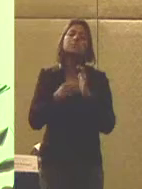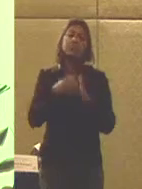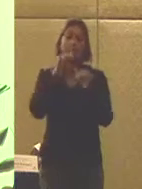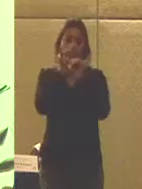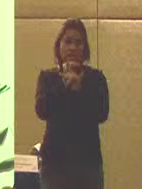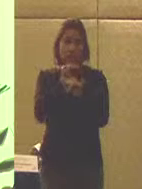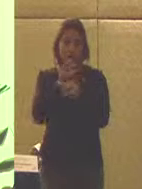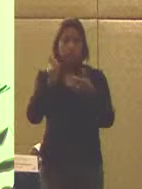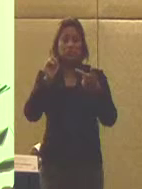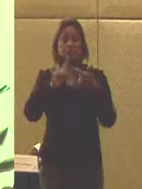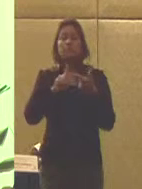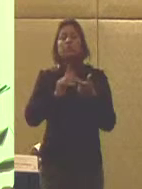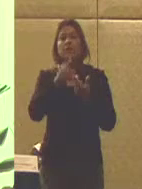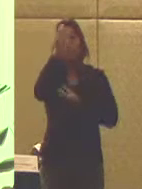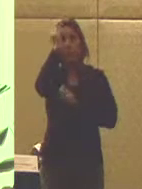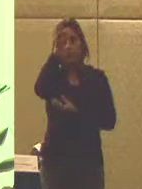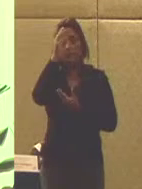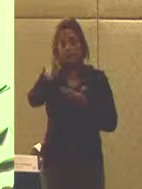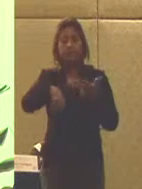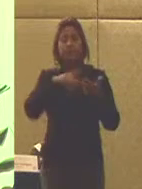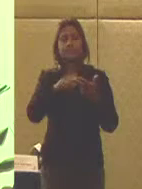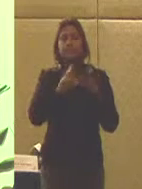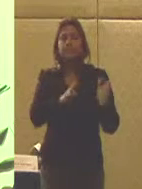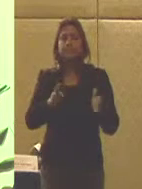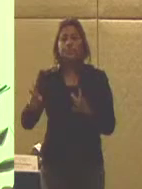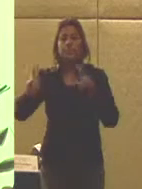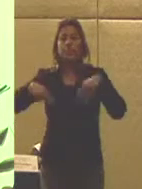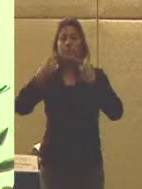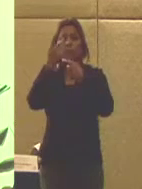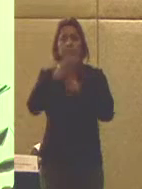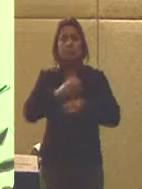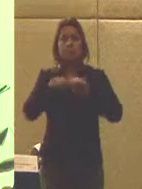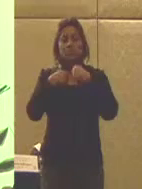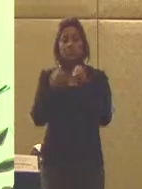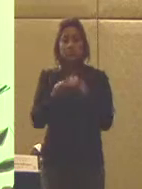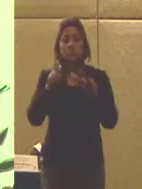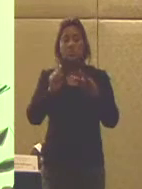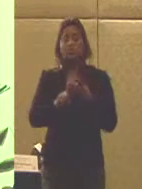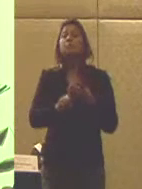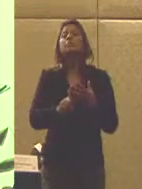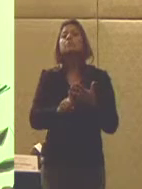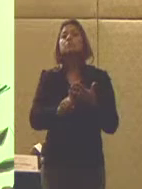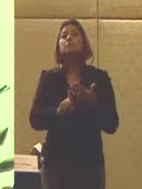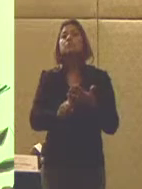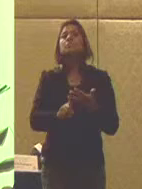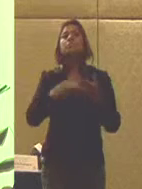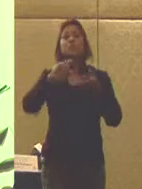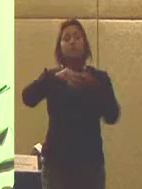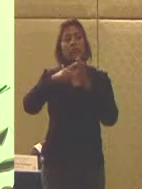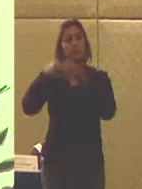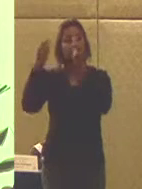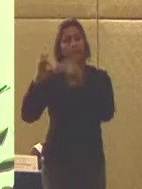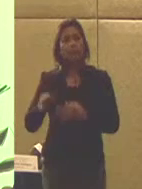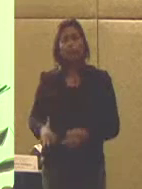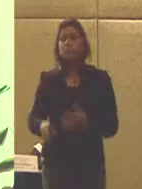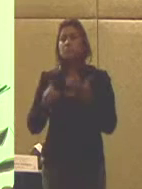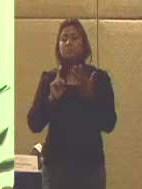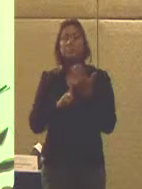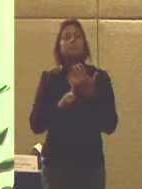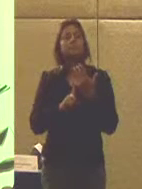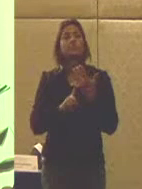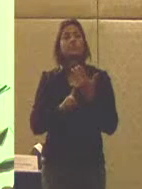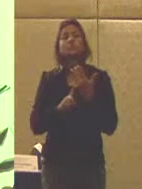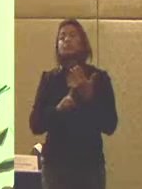marco normativo, la restitución de medios de vida y protección social, los instrumentos de financiamiento, y algo que hemos comenzado en